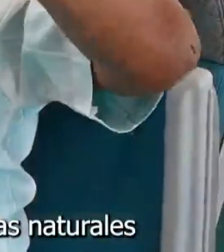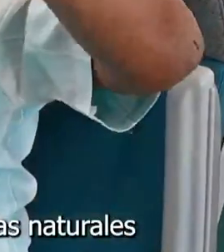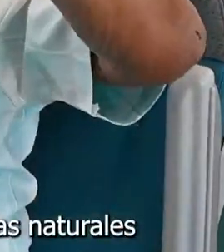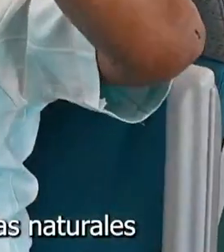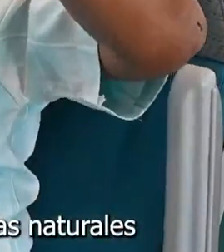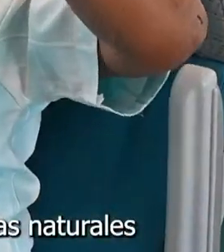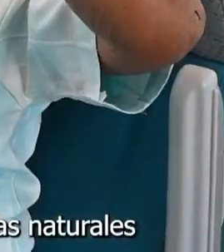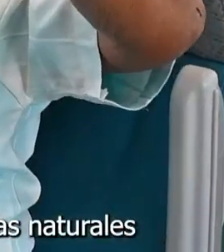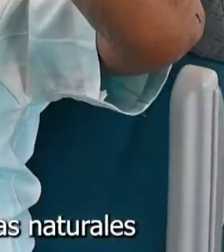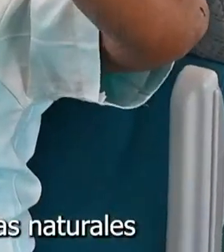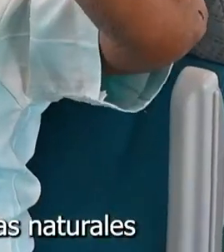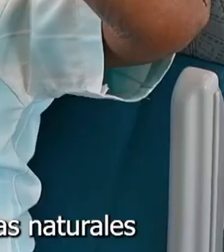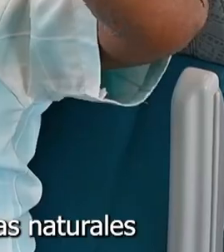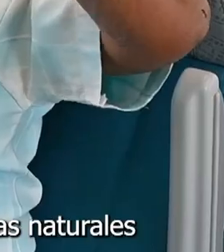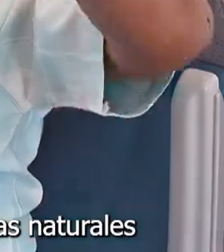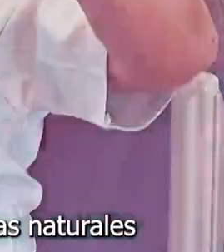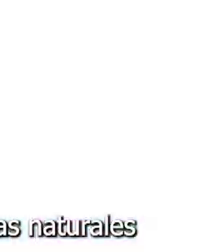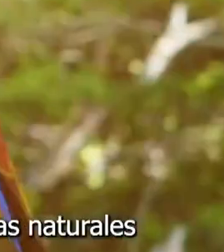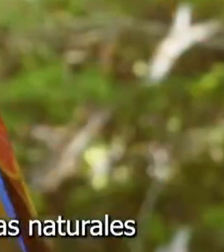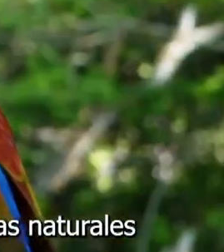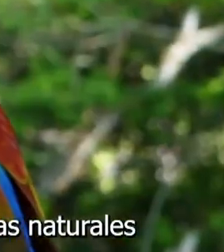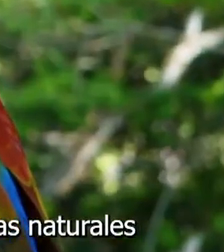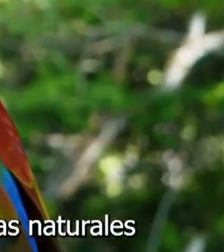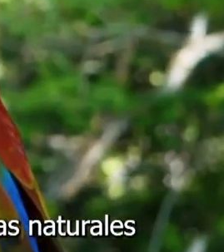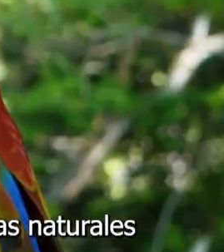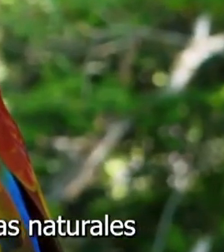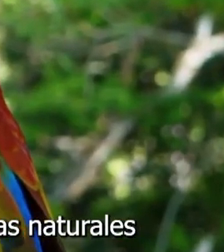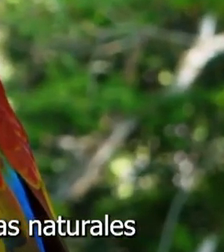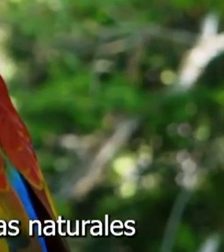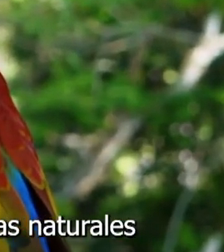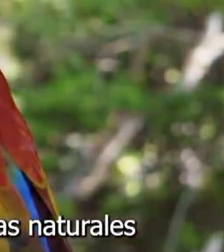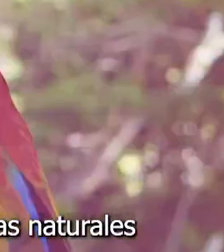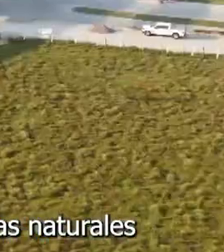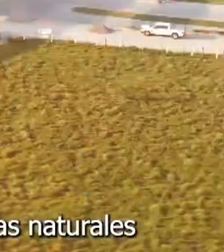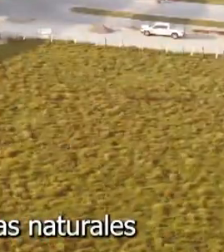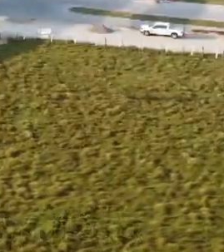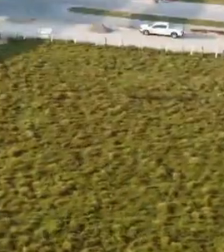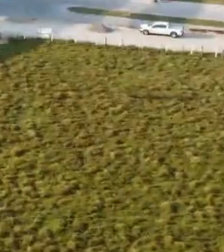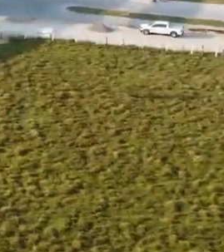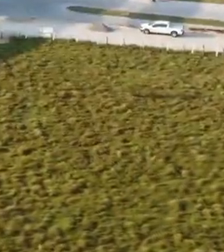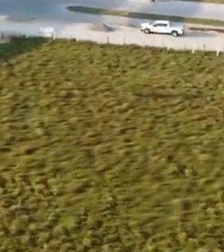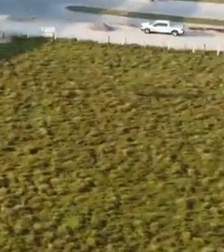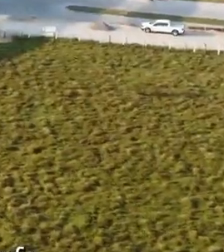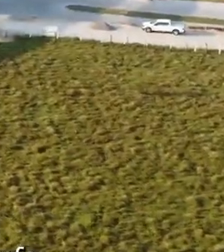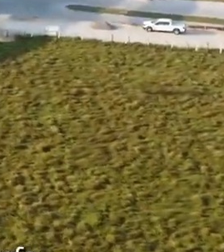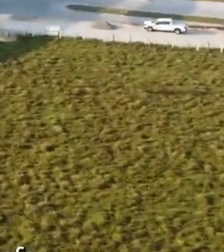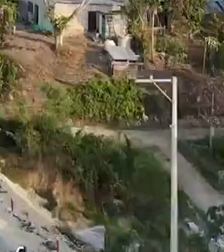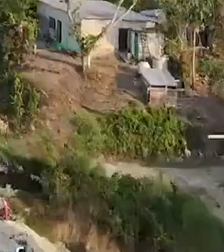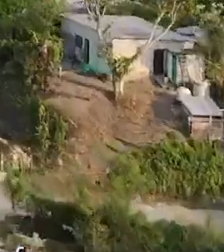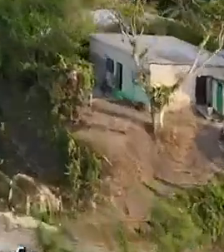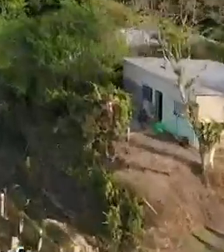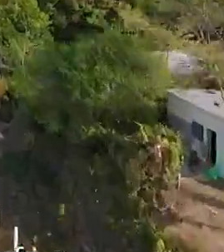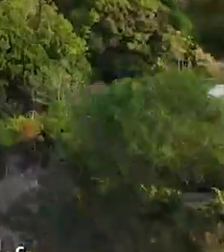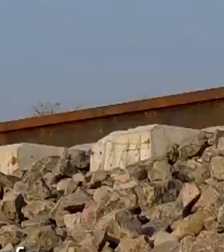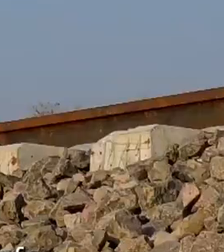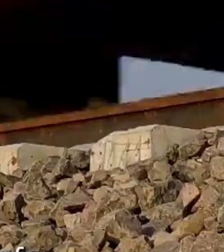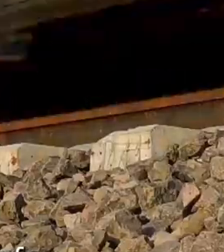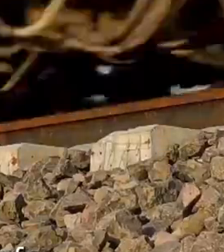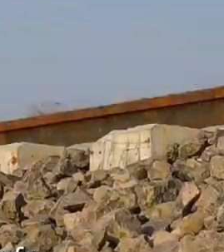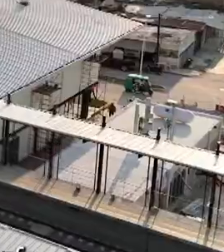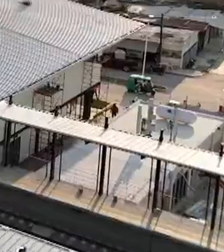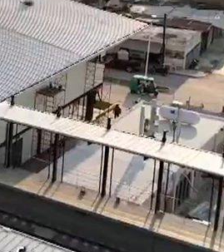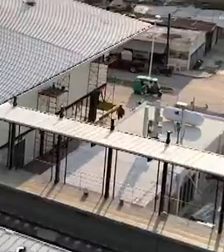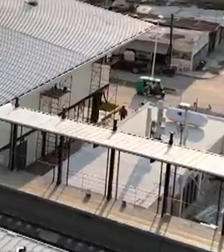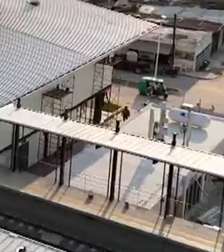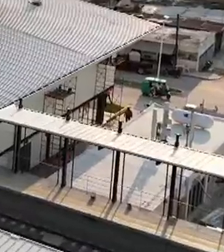miles de pasajeros han podido disfrutar de las maravillas naturales y culturales que comprenden las estaciones de Palenque, Boca del Cerro,